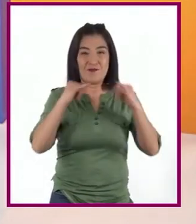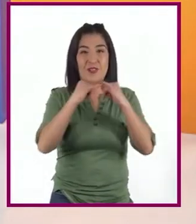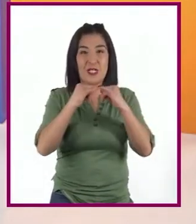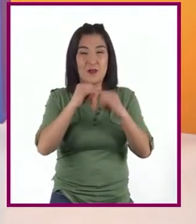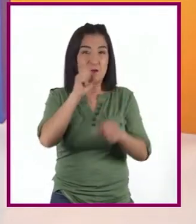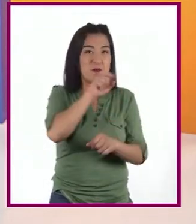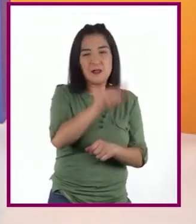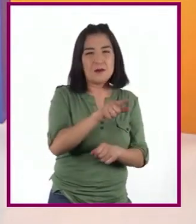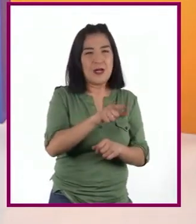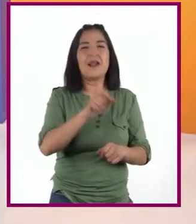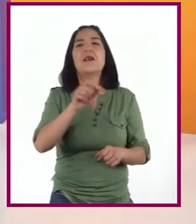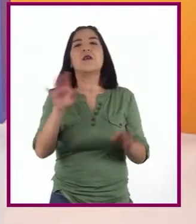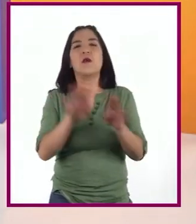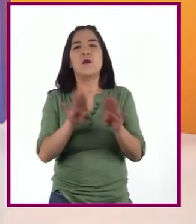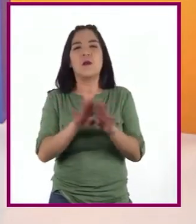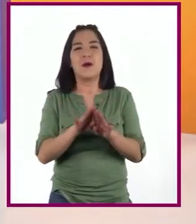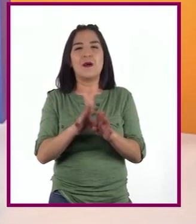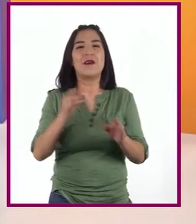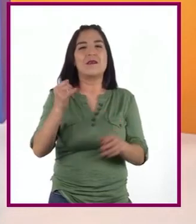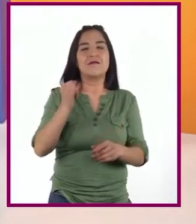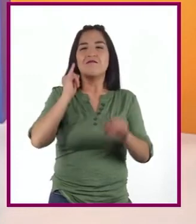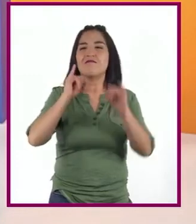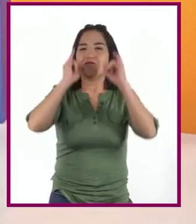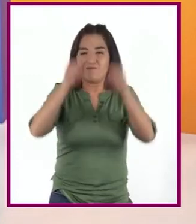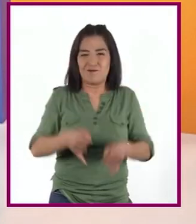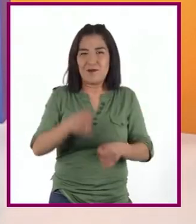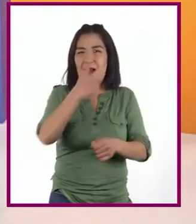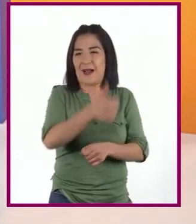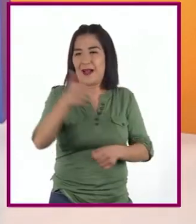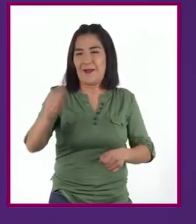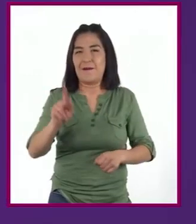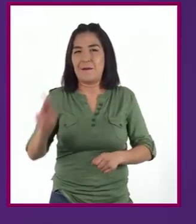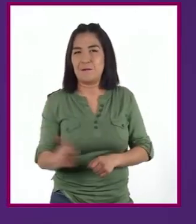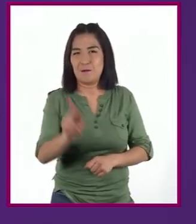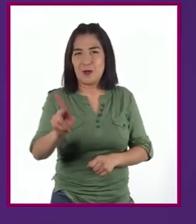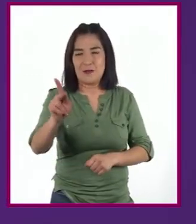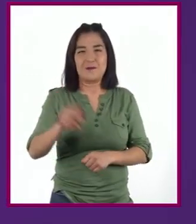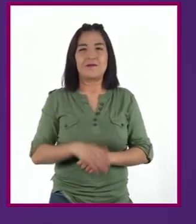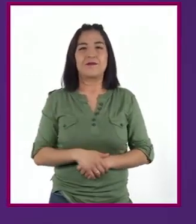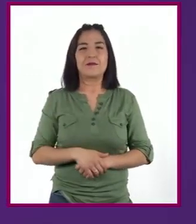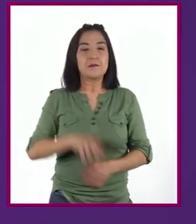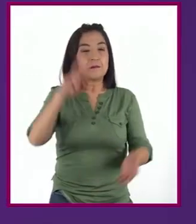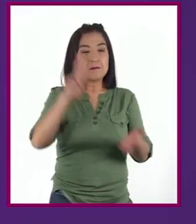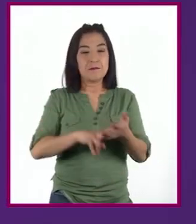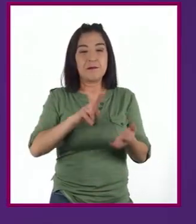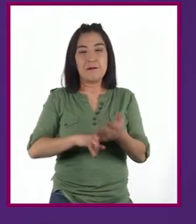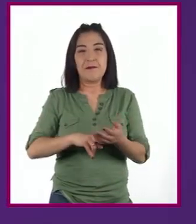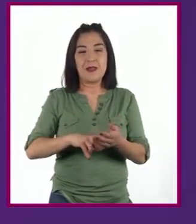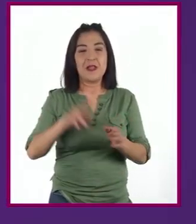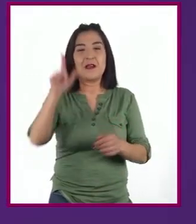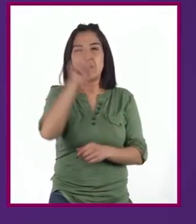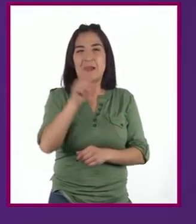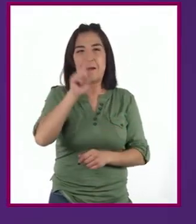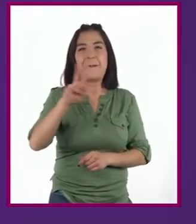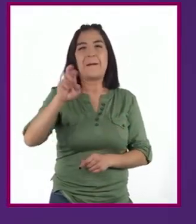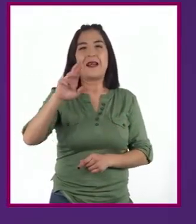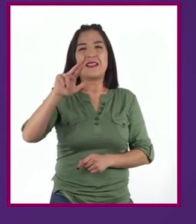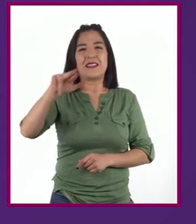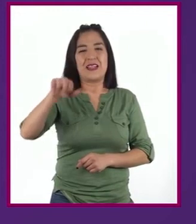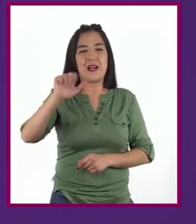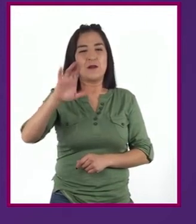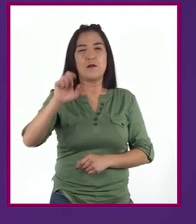como tal, sino en la identidad del pueblo. La valoración de las lenguas vernáculas. En